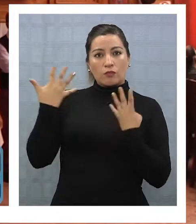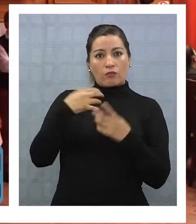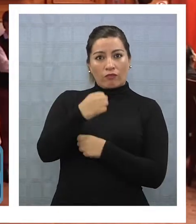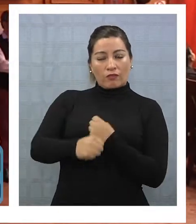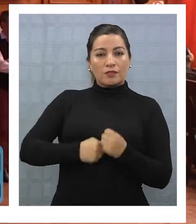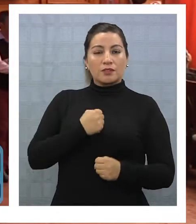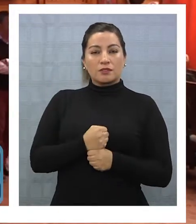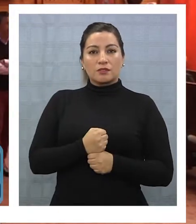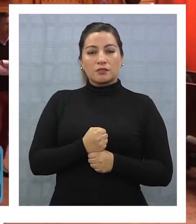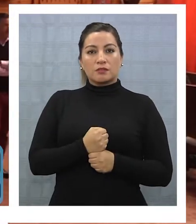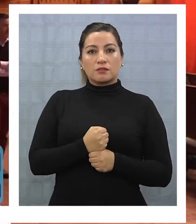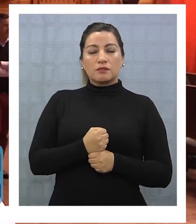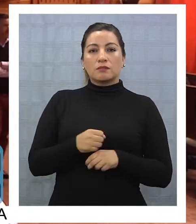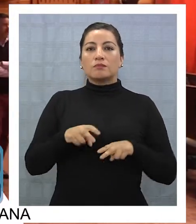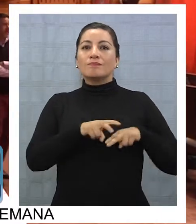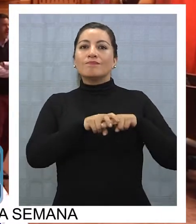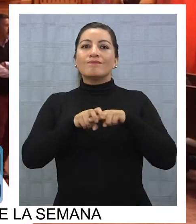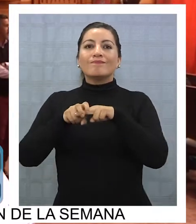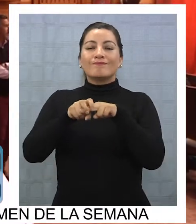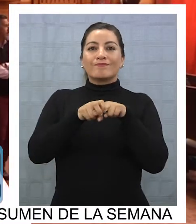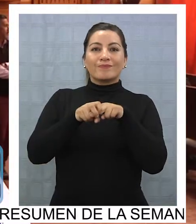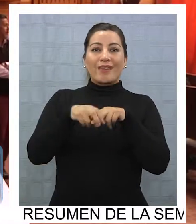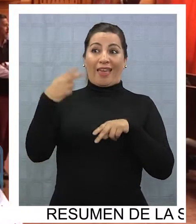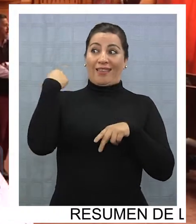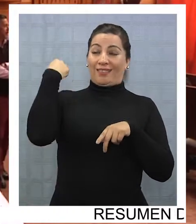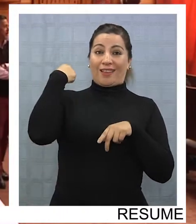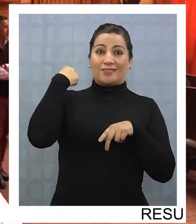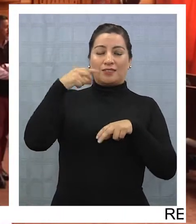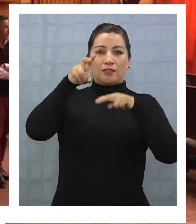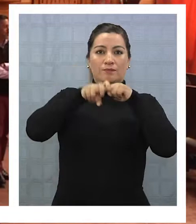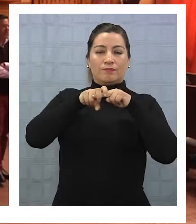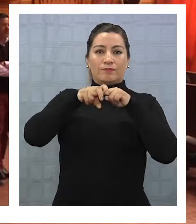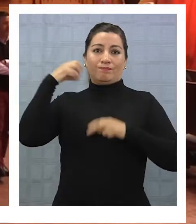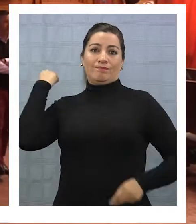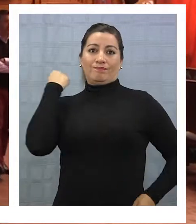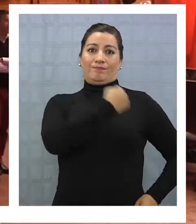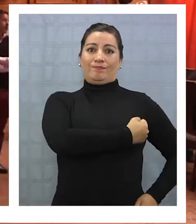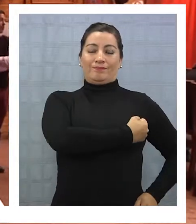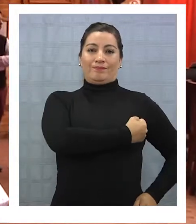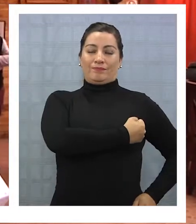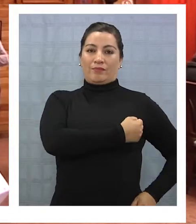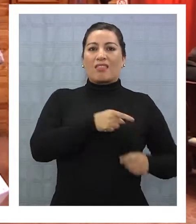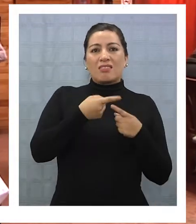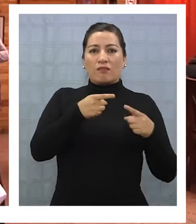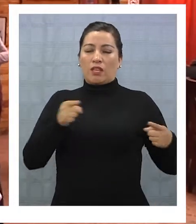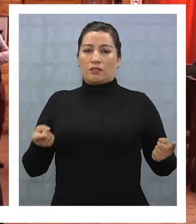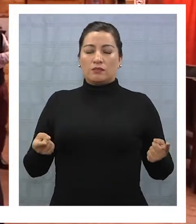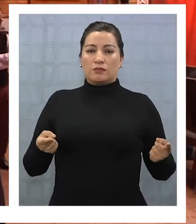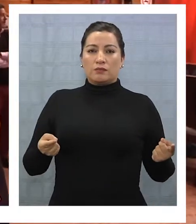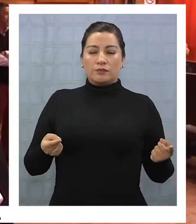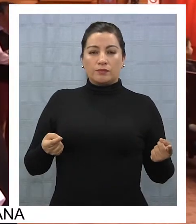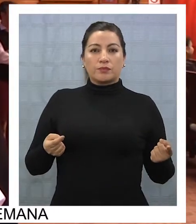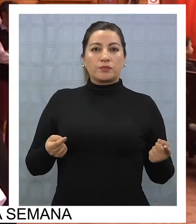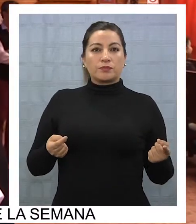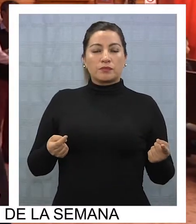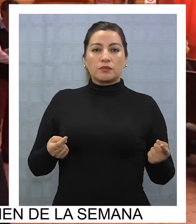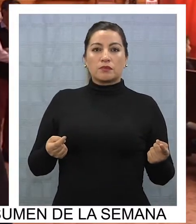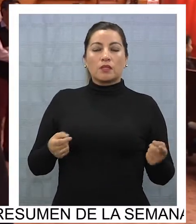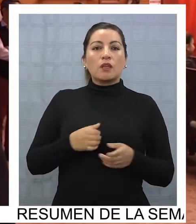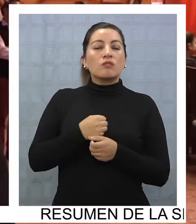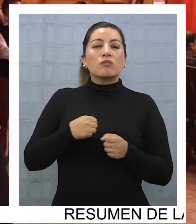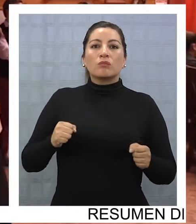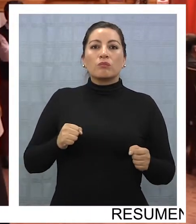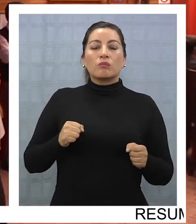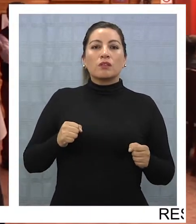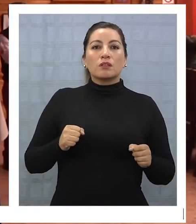años sean trasladados en la silla de retención infantil. O sea, eso en su distinta forma. Y no puede ir un